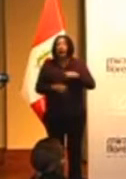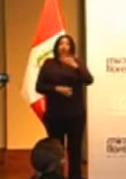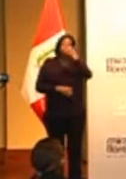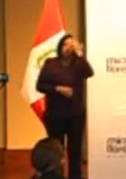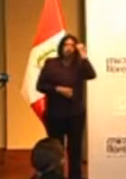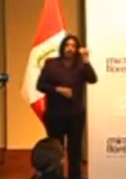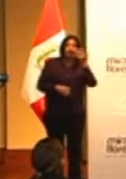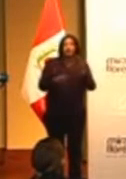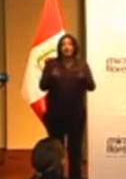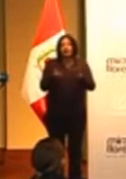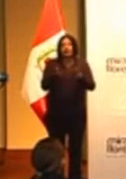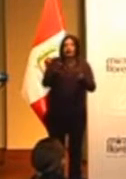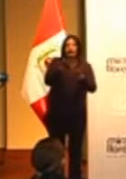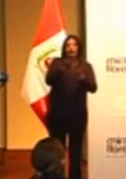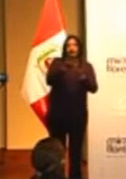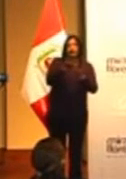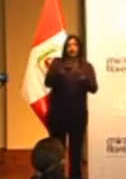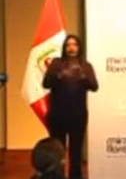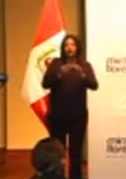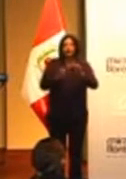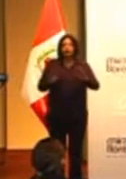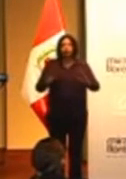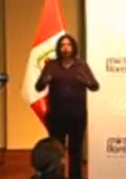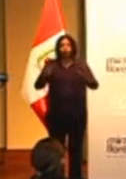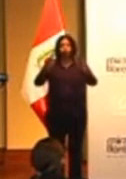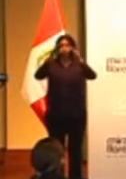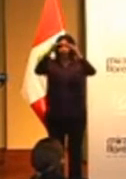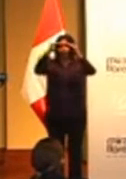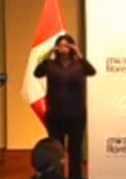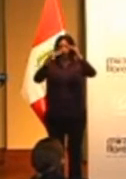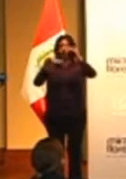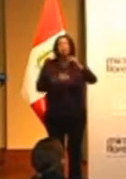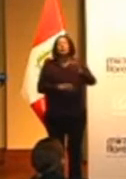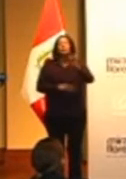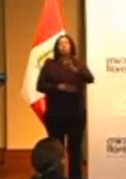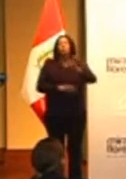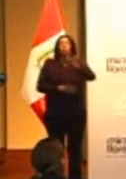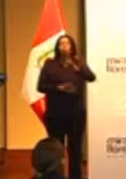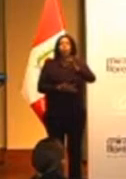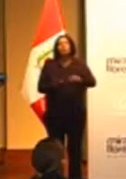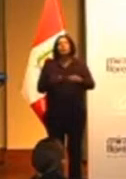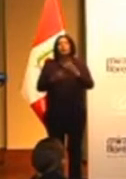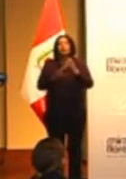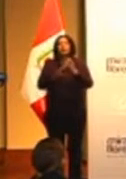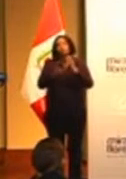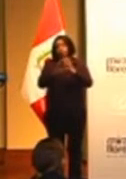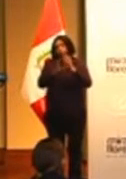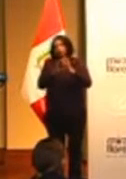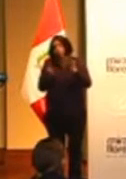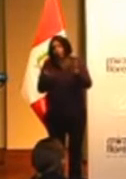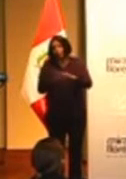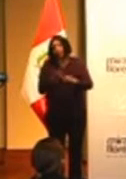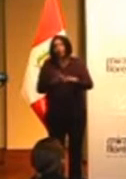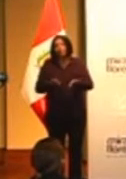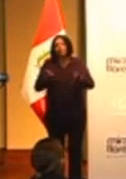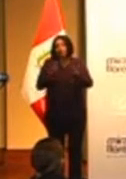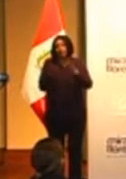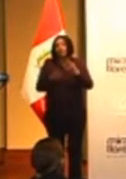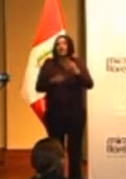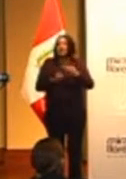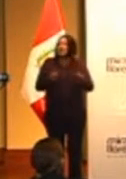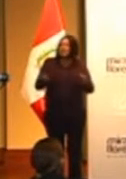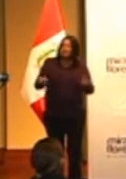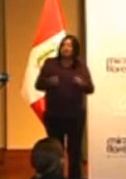olvidaba, en el intermedio, en la parte intermedia de esta pirámide, está el uso del transporte público, sin duda de mucha importancia, pero que